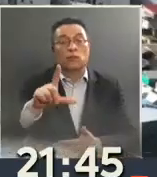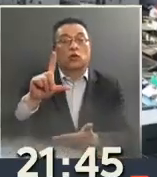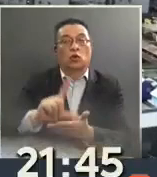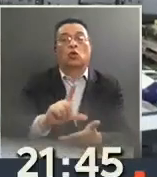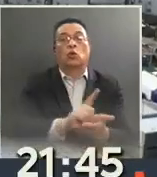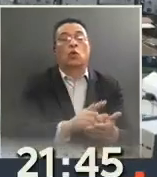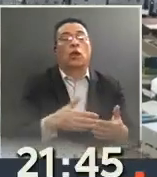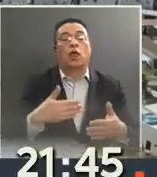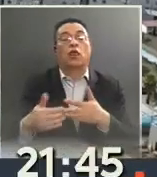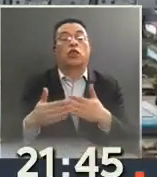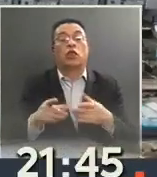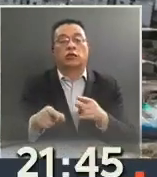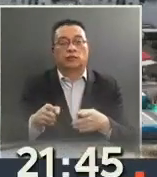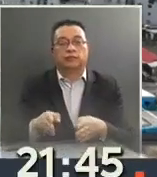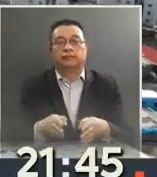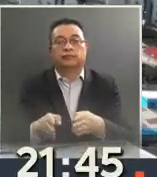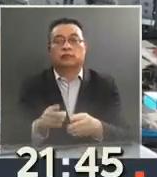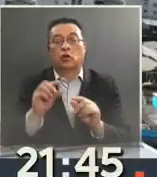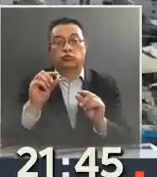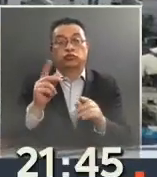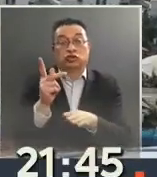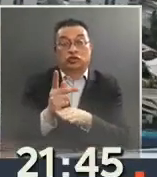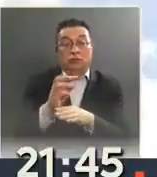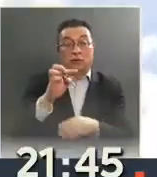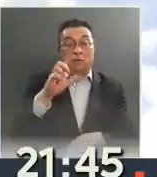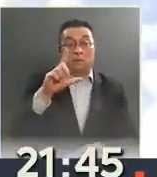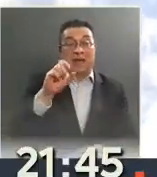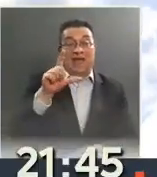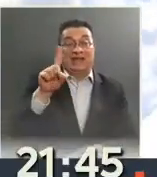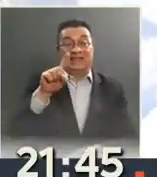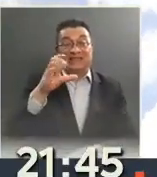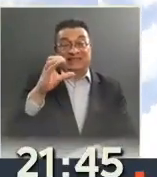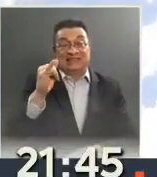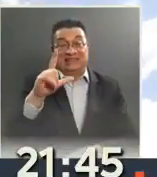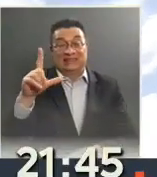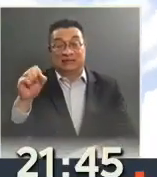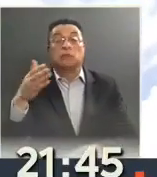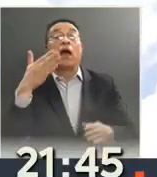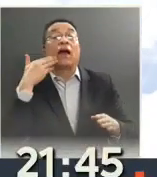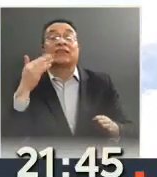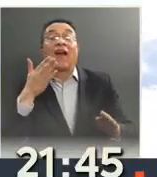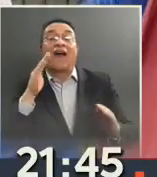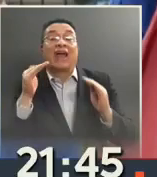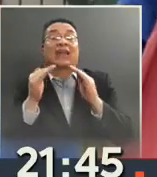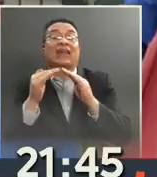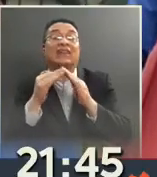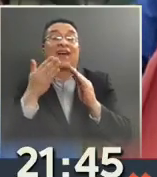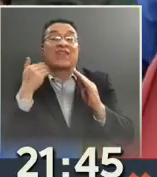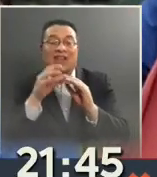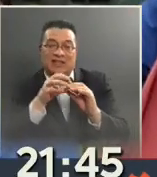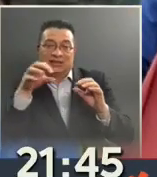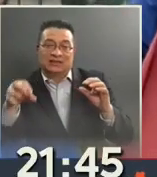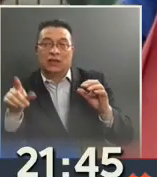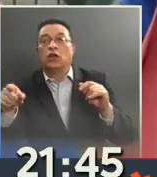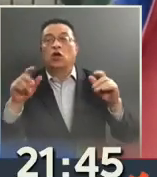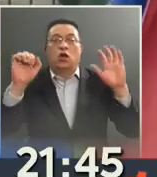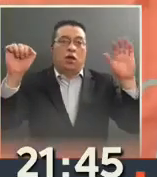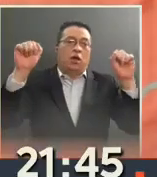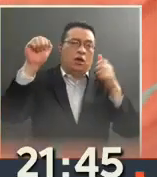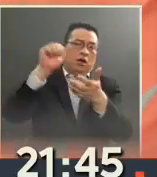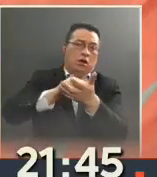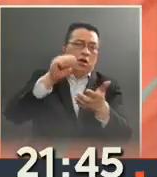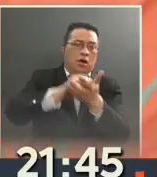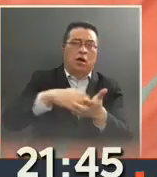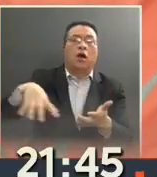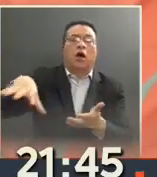este trazado. A pocos kilómetros de Placilla está Casablanca. Acá las protestas y carteles se han hecho parte del paisaje. No quieren ser